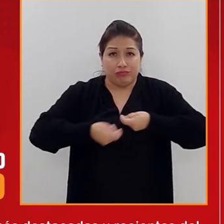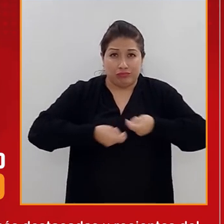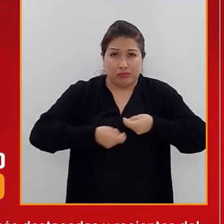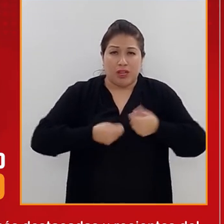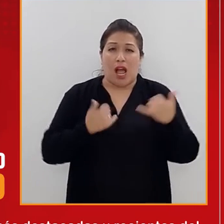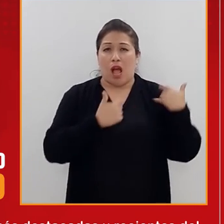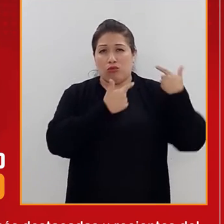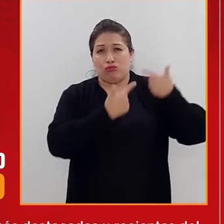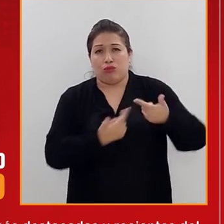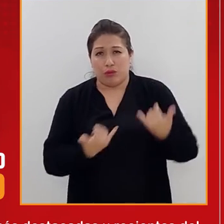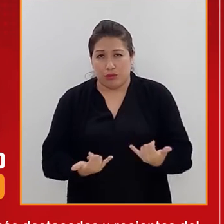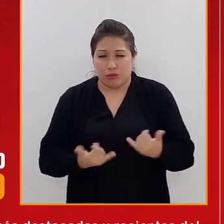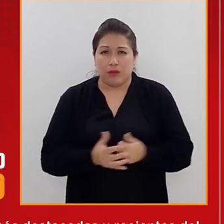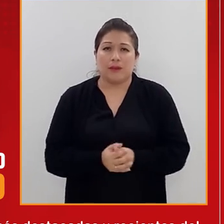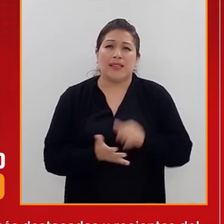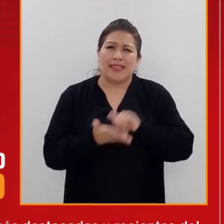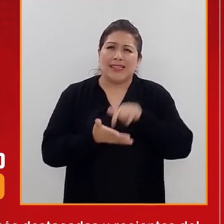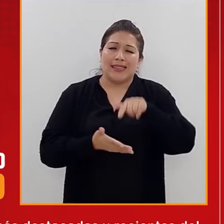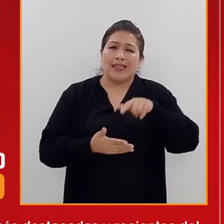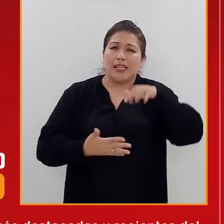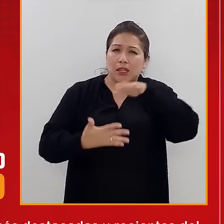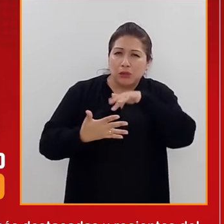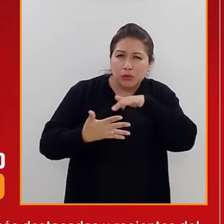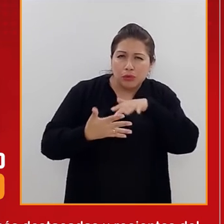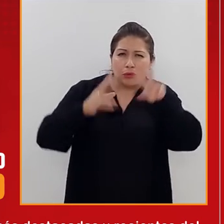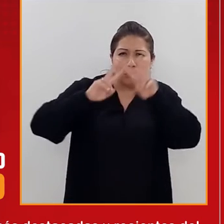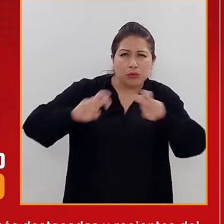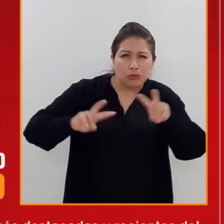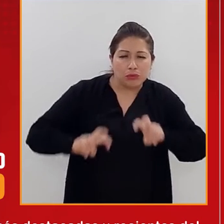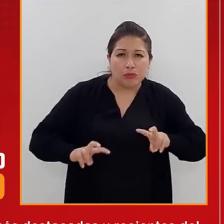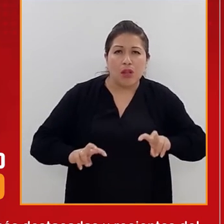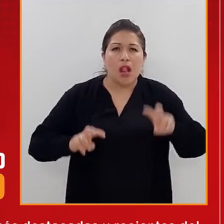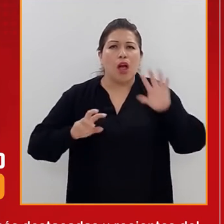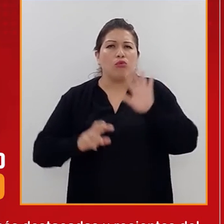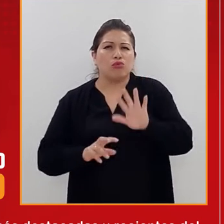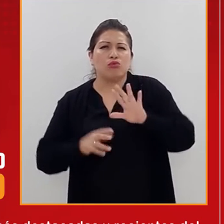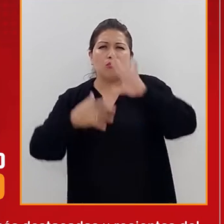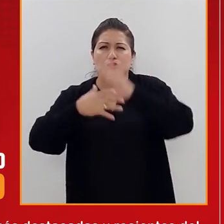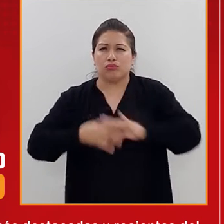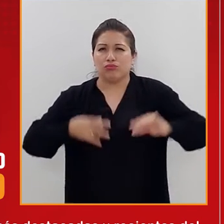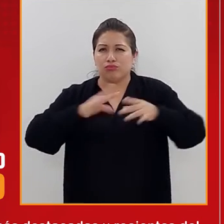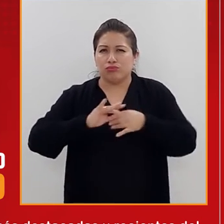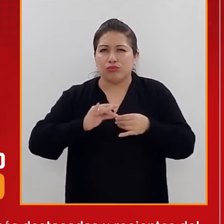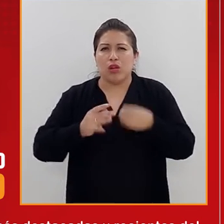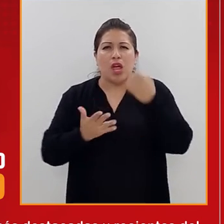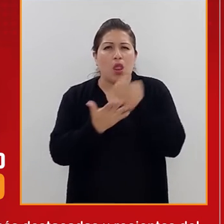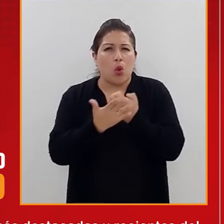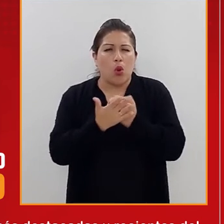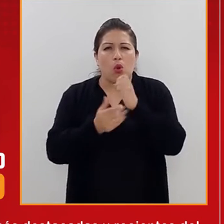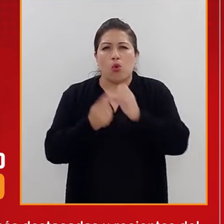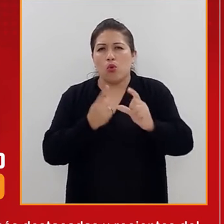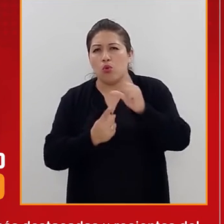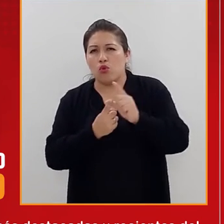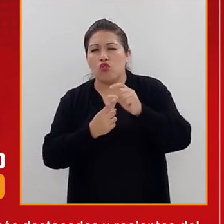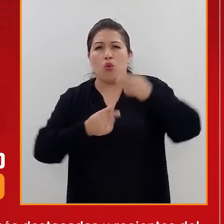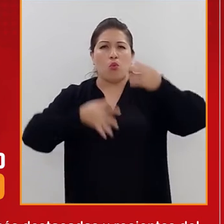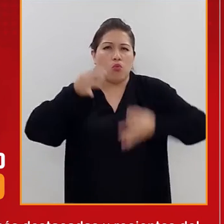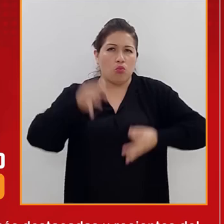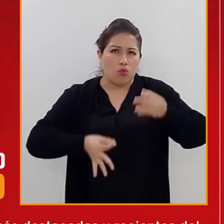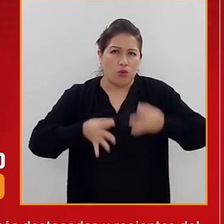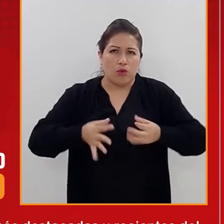actualidad. Del mismo modo, se revisaron diferentes estudios e investigaciones de carácter histórico,